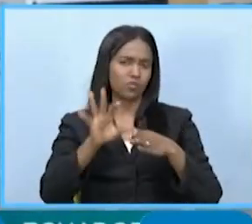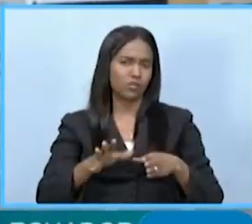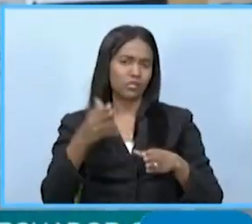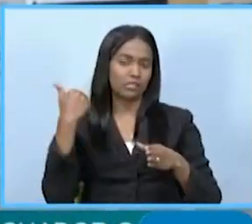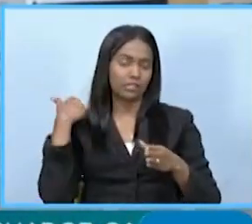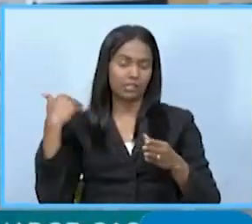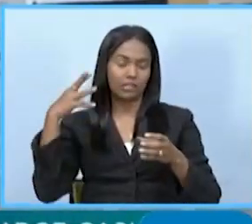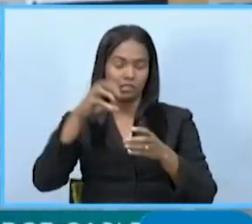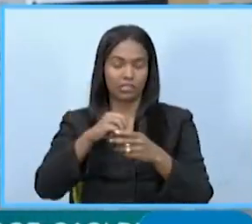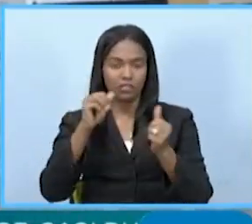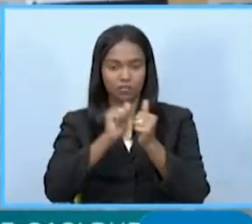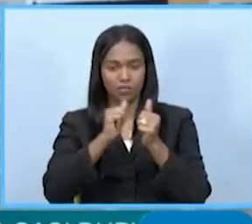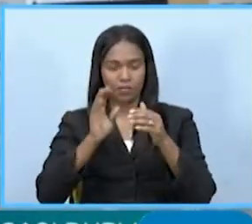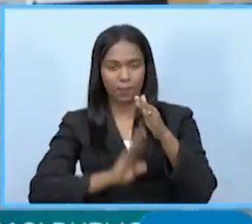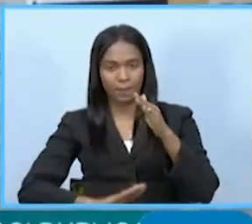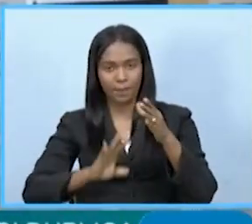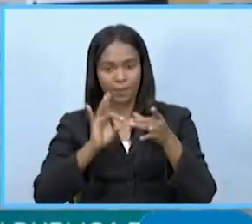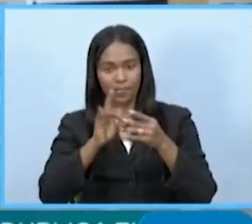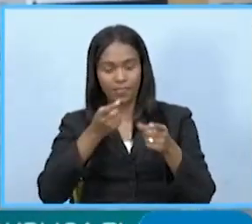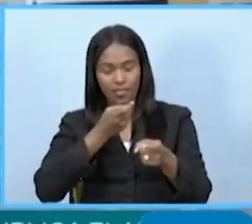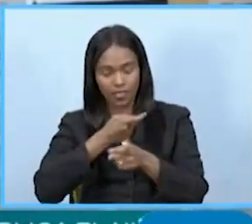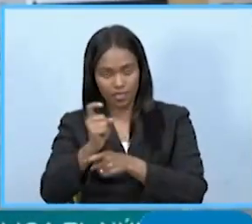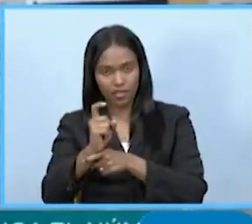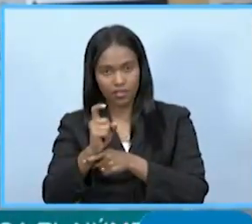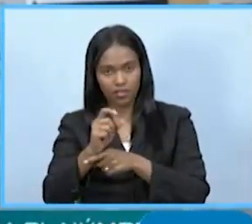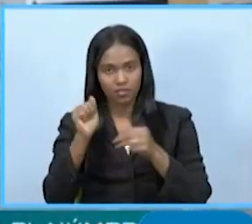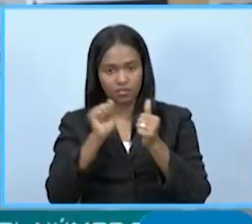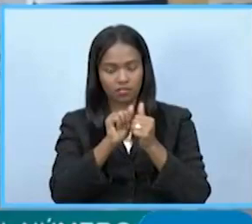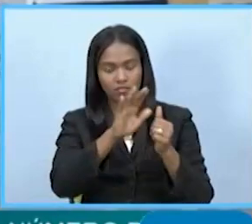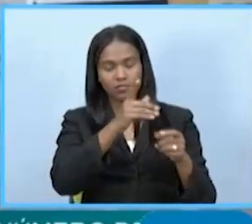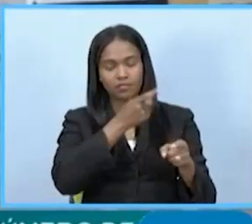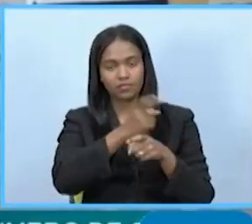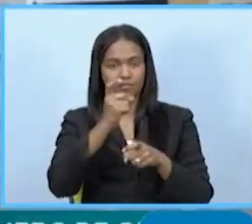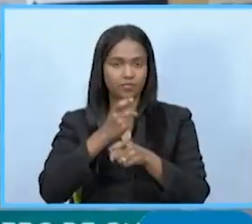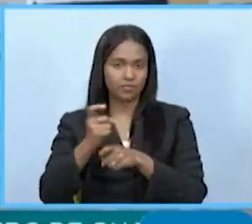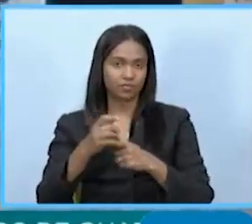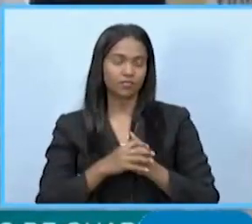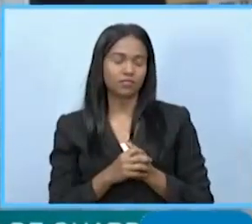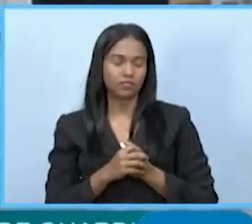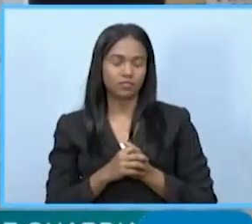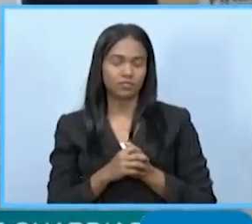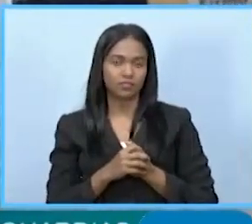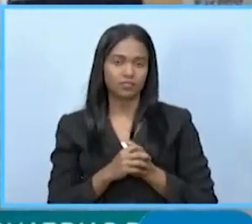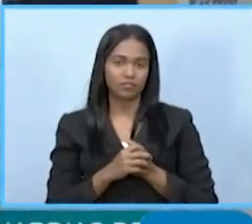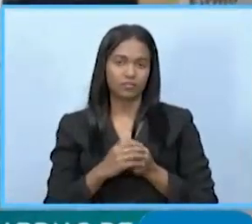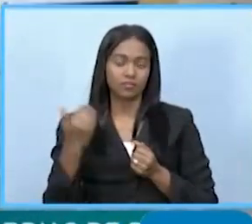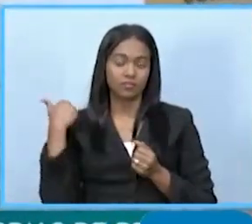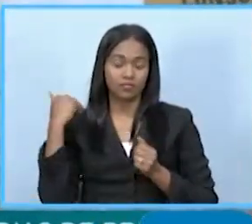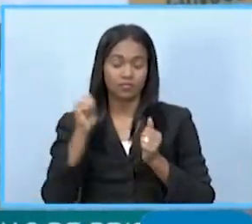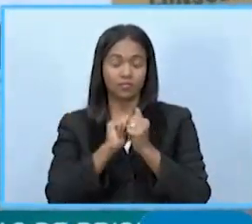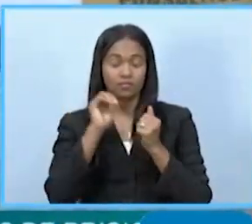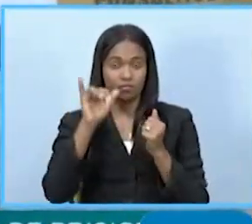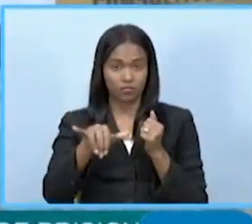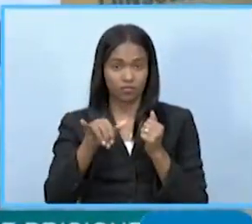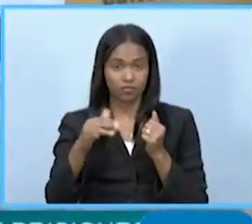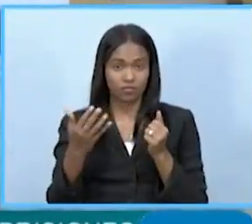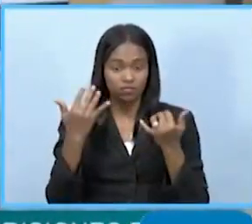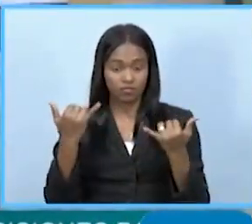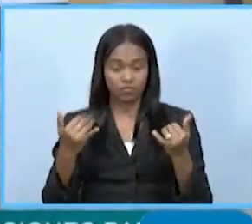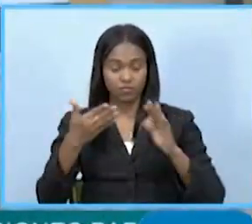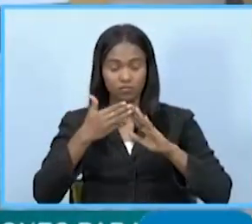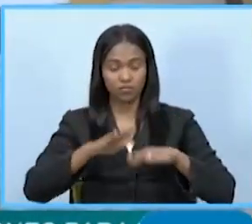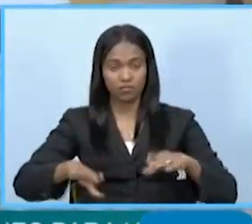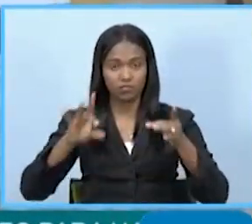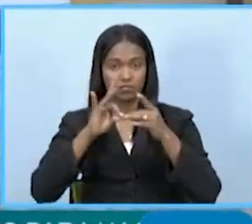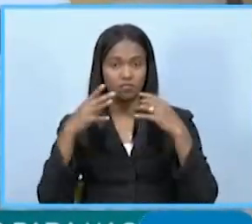han enriquecido sobre la base de la estafa y el engaño. En tal virtud, en el sector